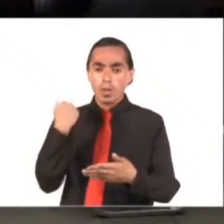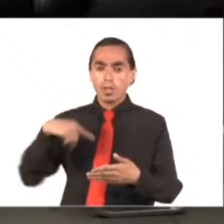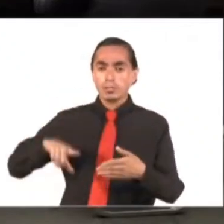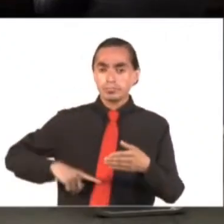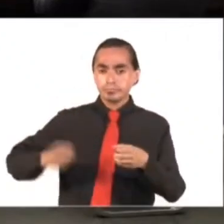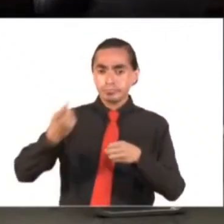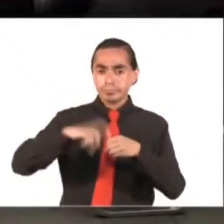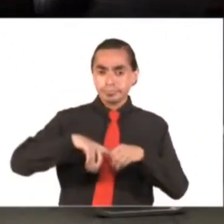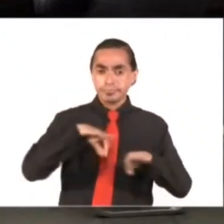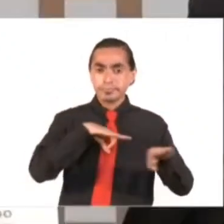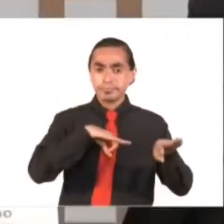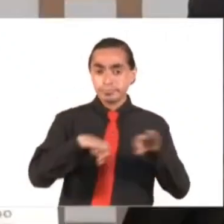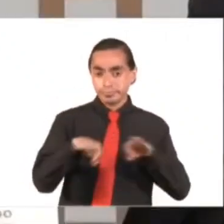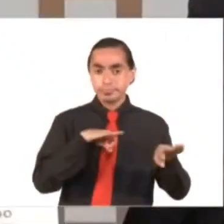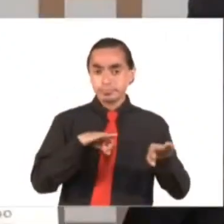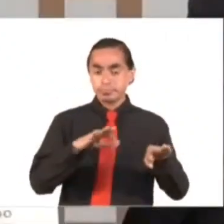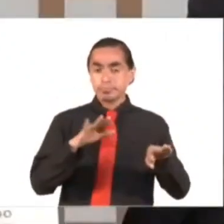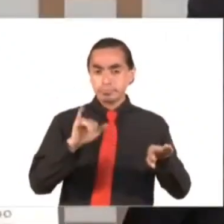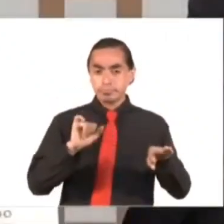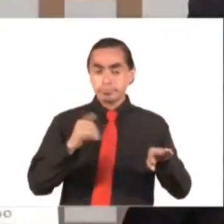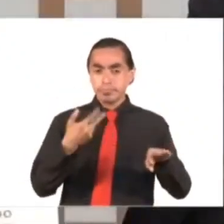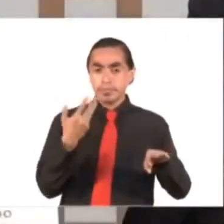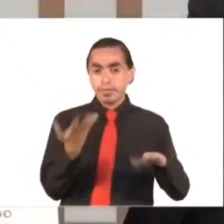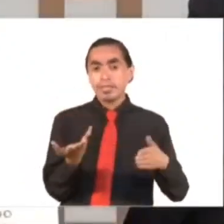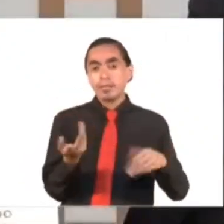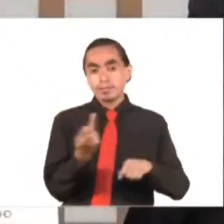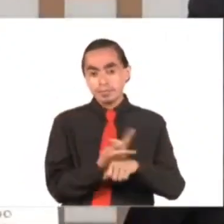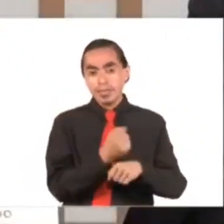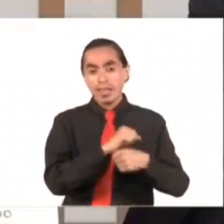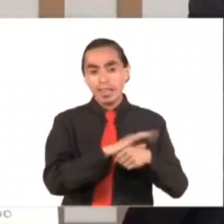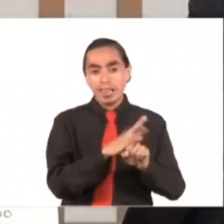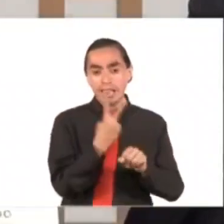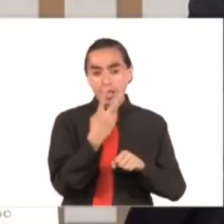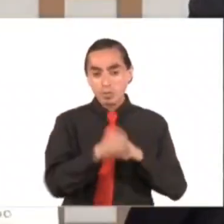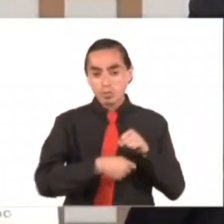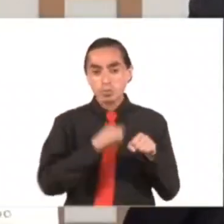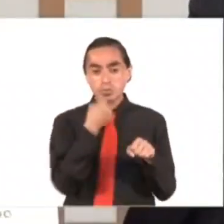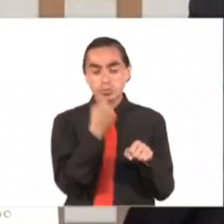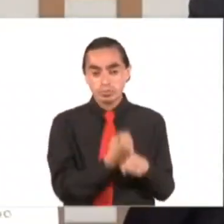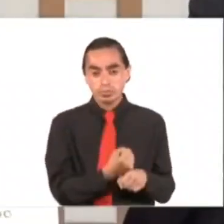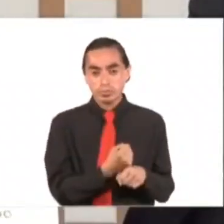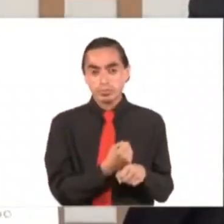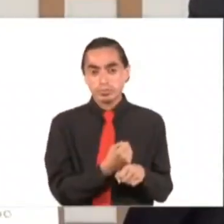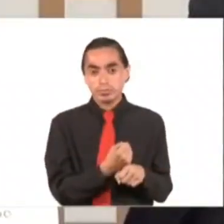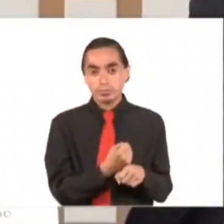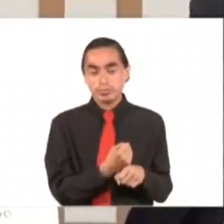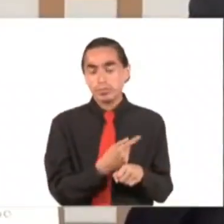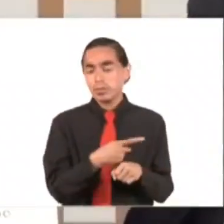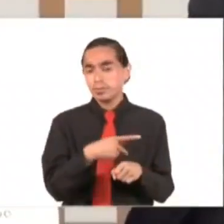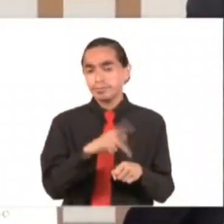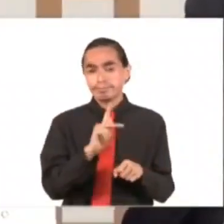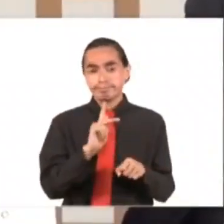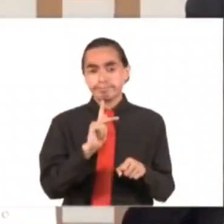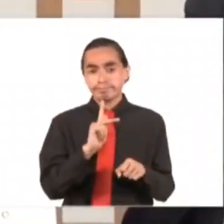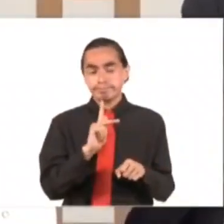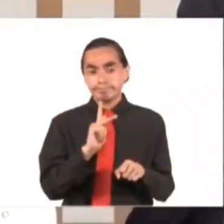gobierno tuvimos pues la pandemia durante 2 años, pero aún así